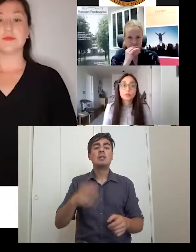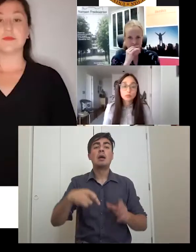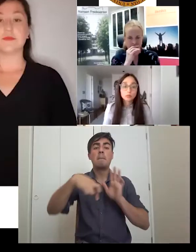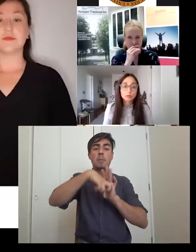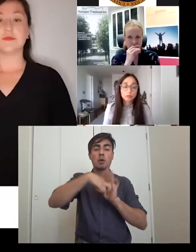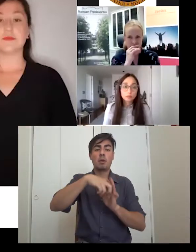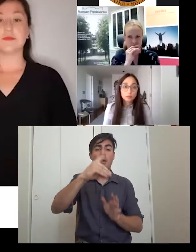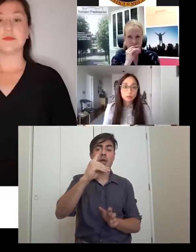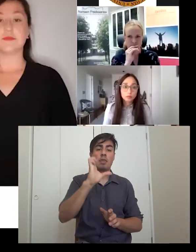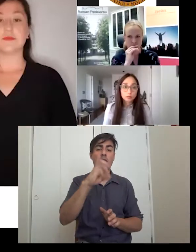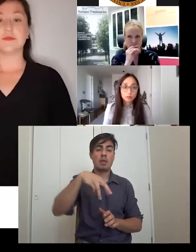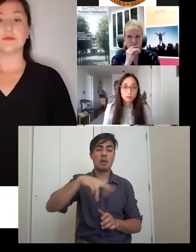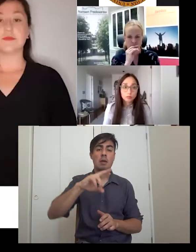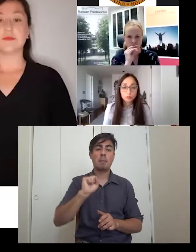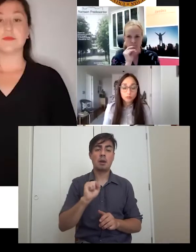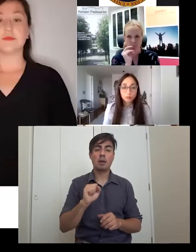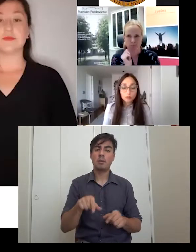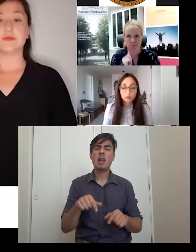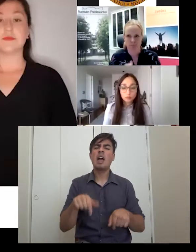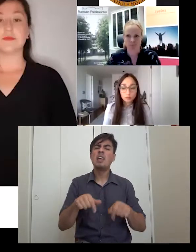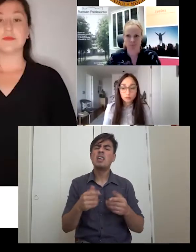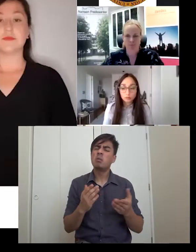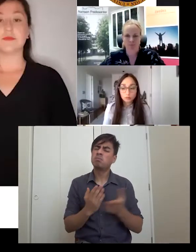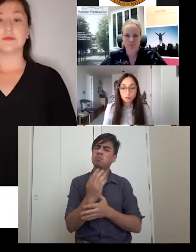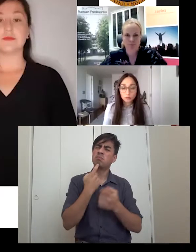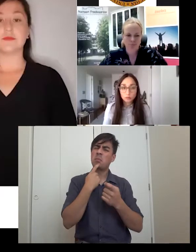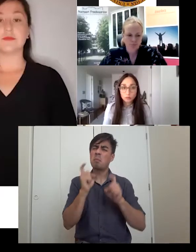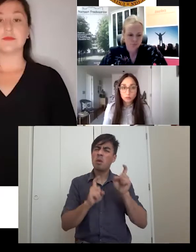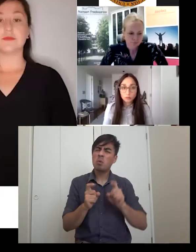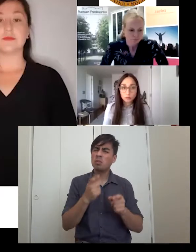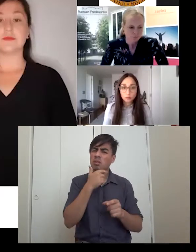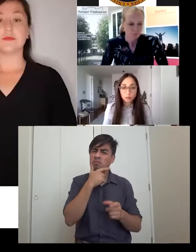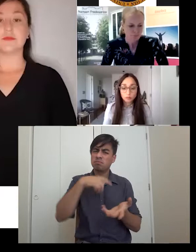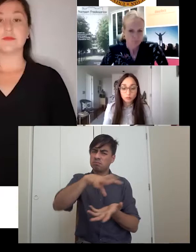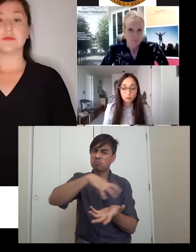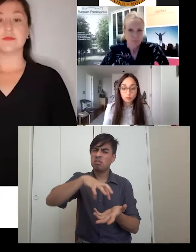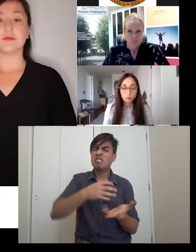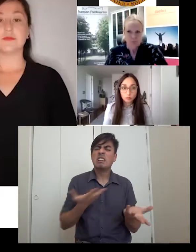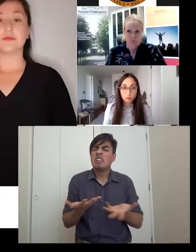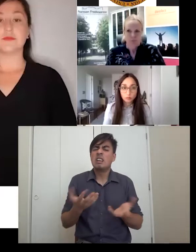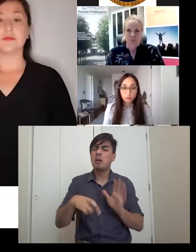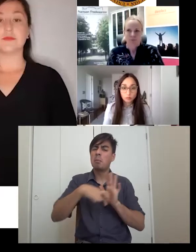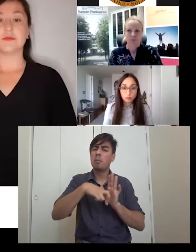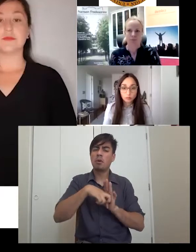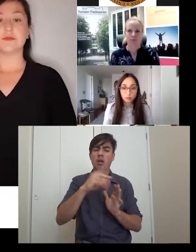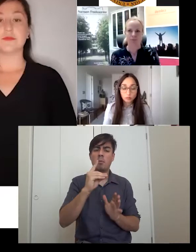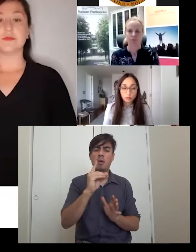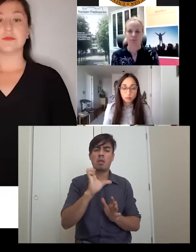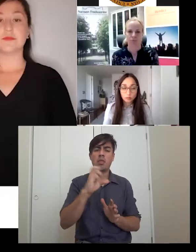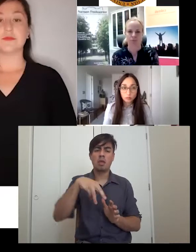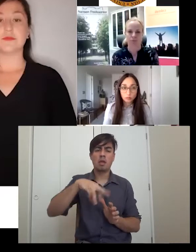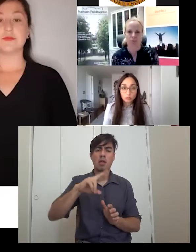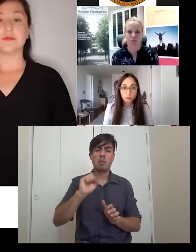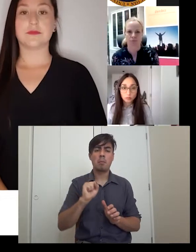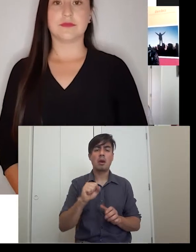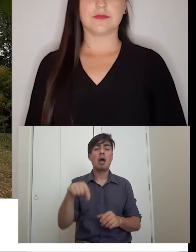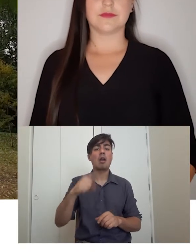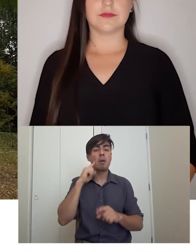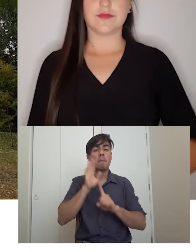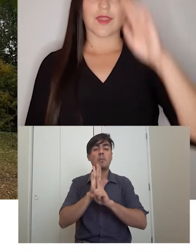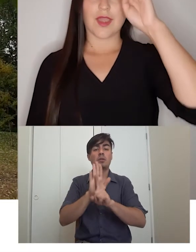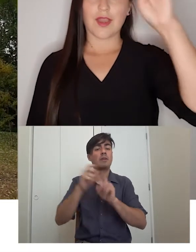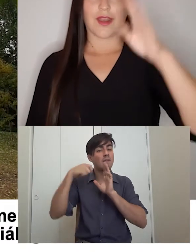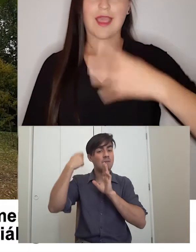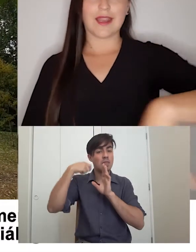de Hembra, ¿ya? Y vamos a ver ahí, surge preguntarse sobre ello. ¿Qué es el programa de Hembra? Así que bienvenido, los invito a un video